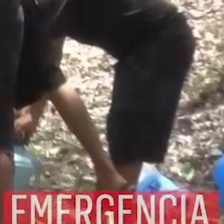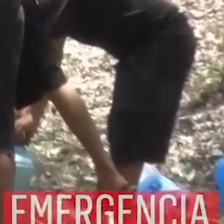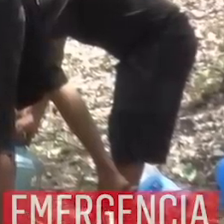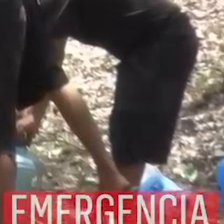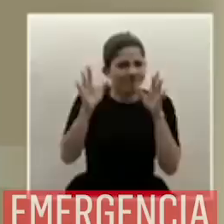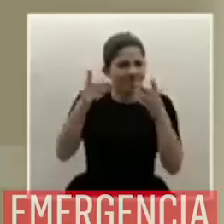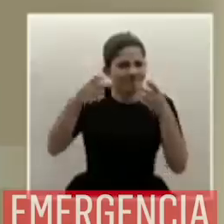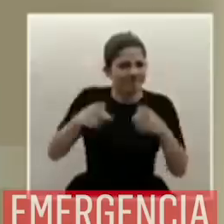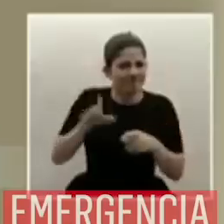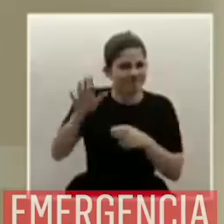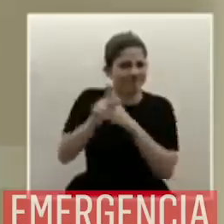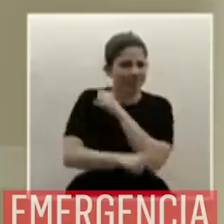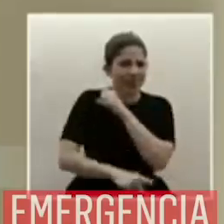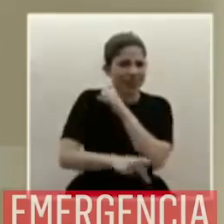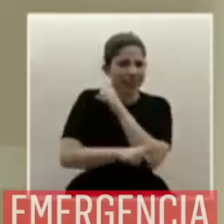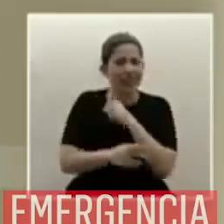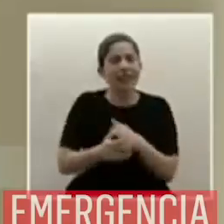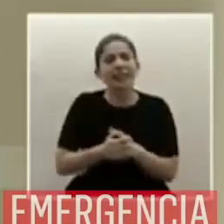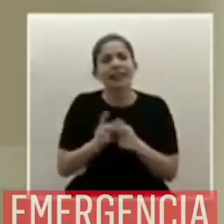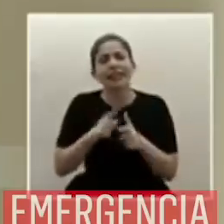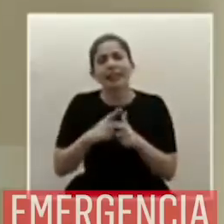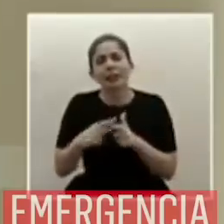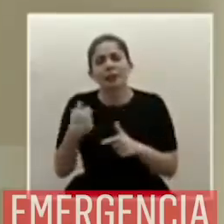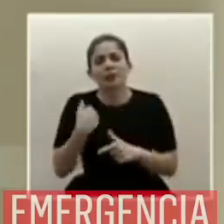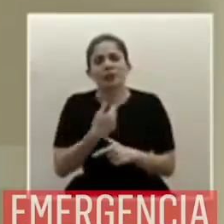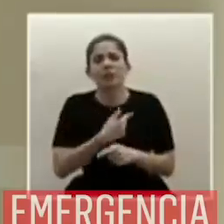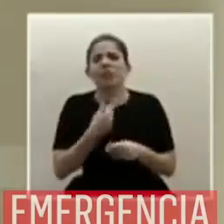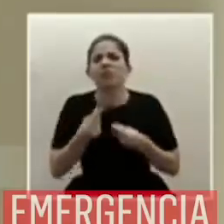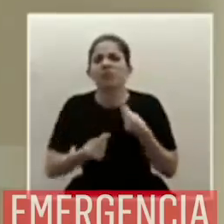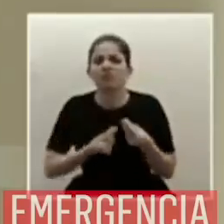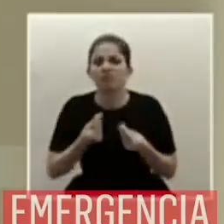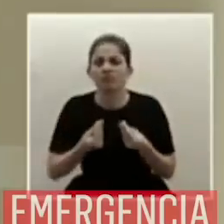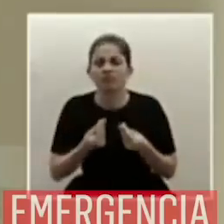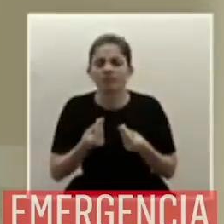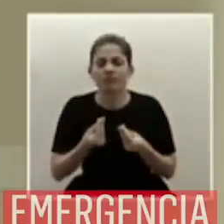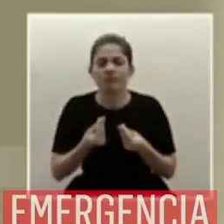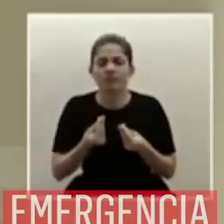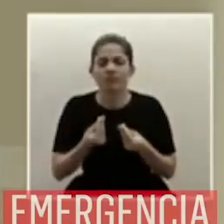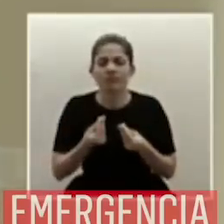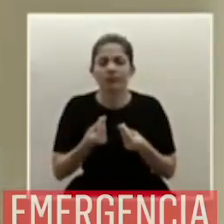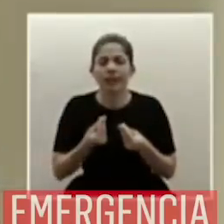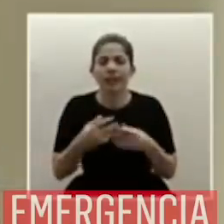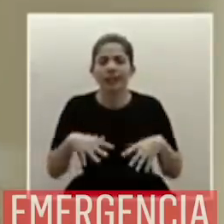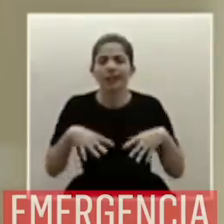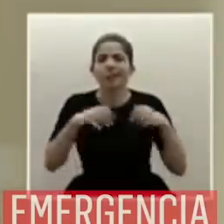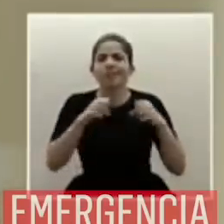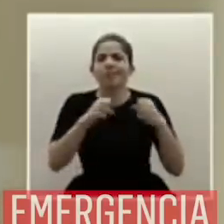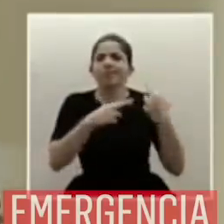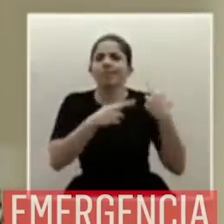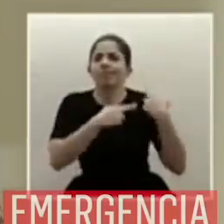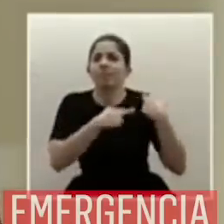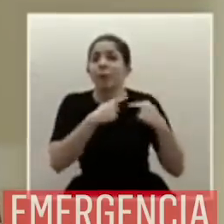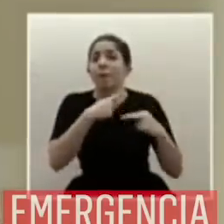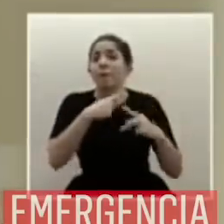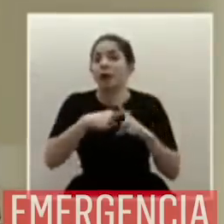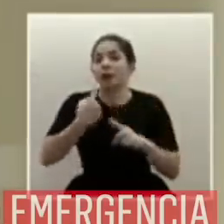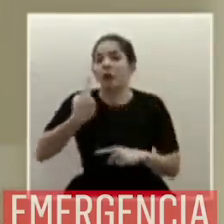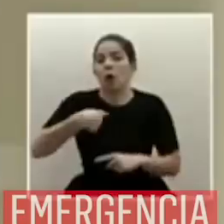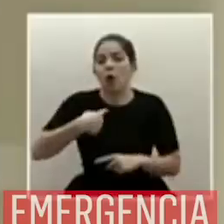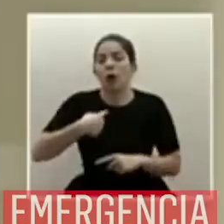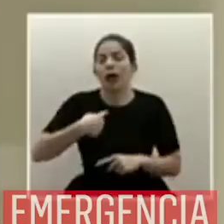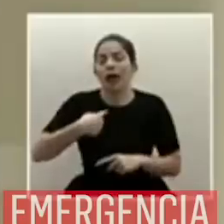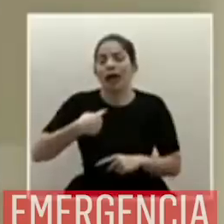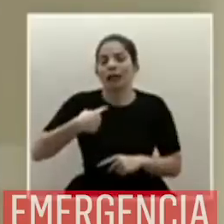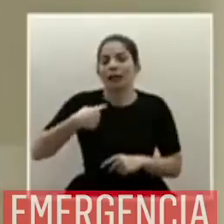para la región. De manera que nos hemos encontrado con la responsabilidad y la obligación de